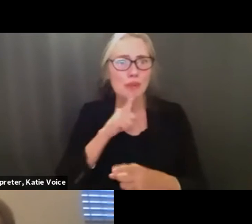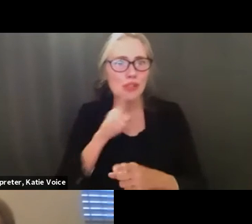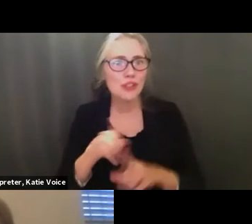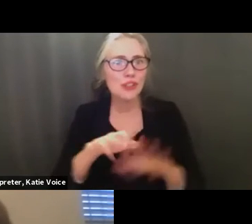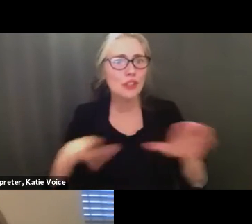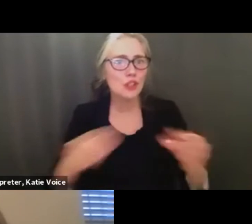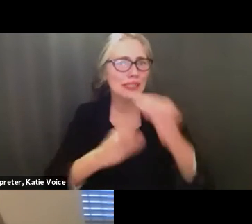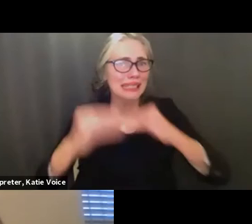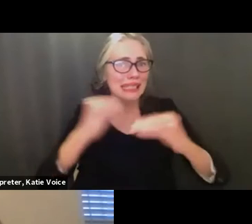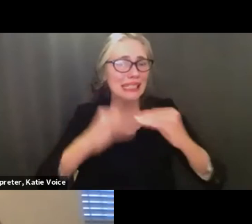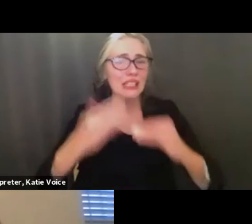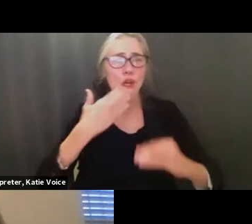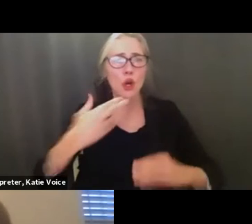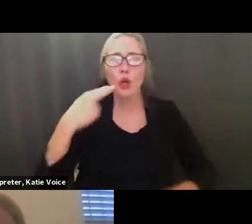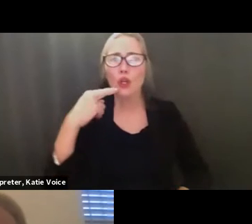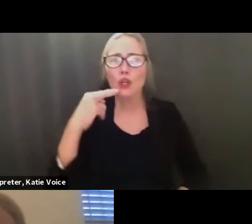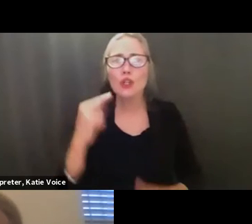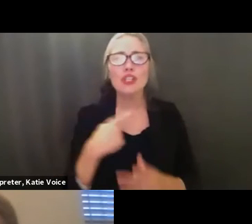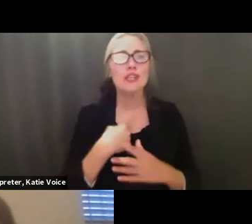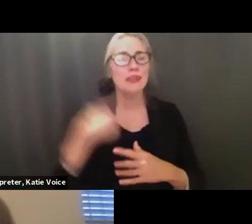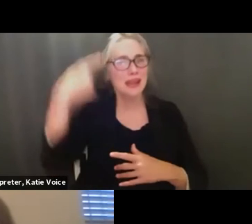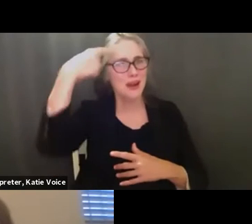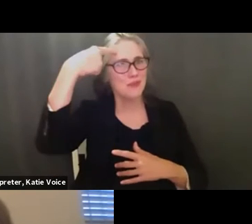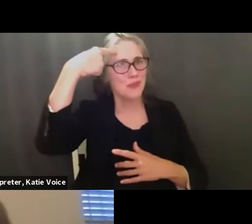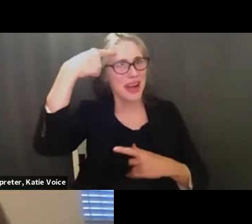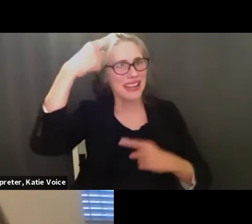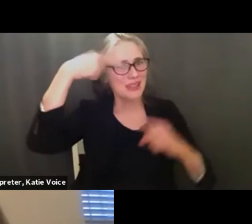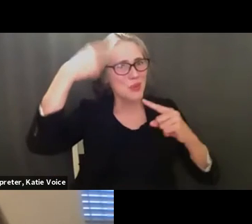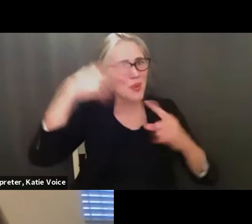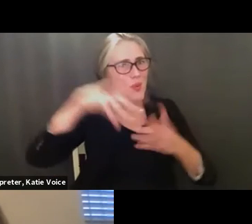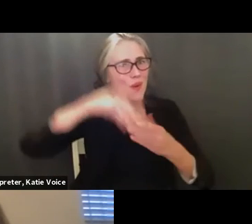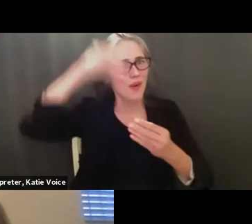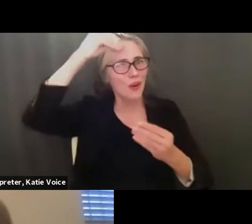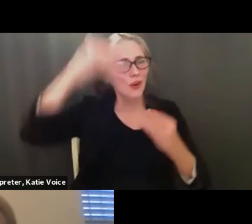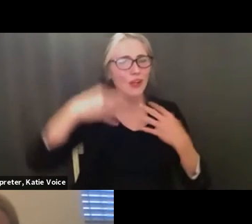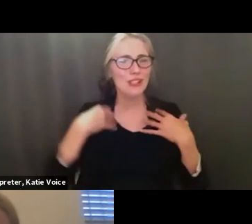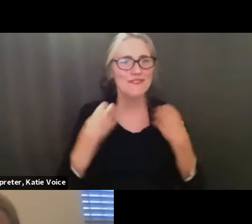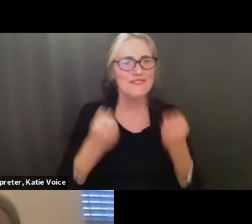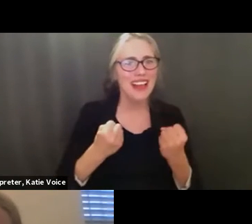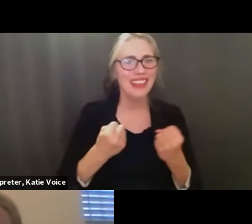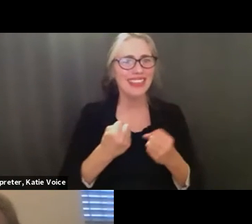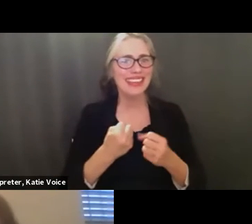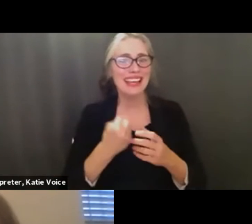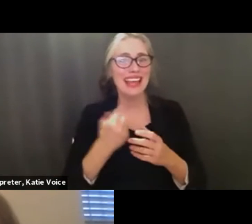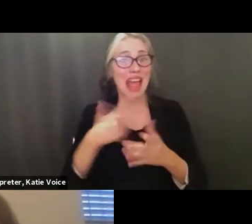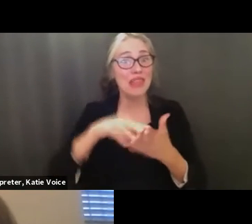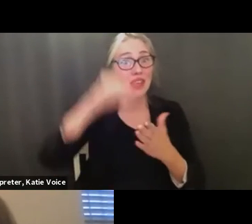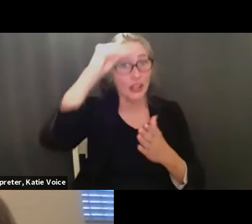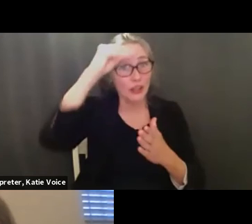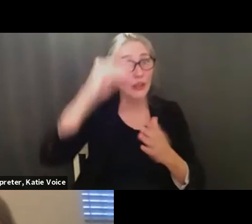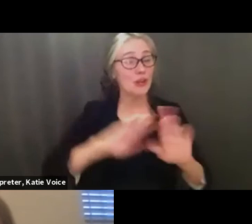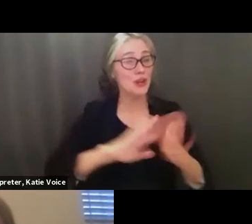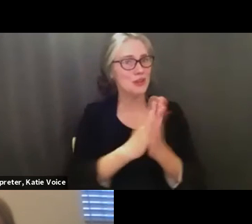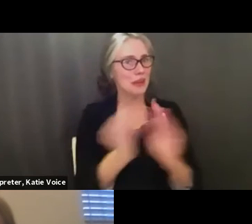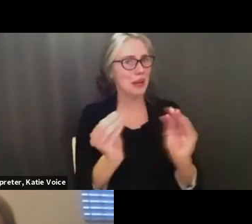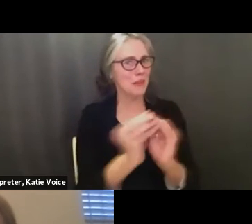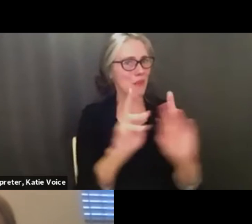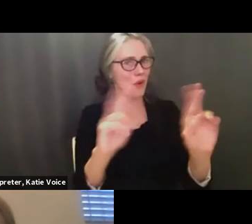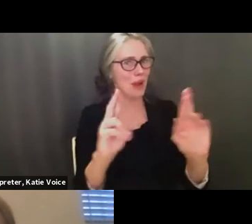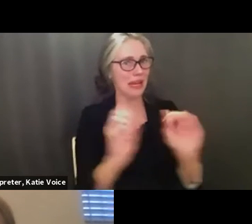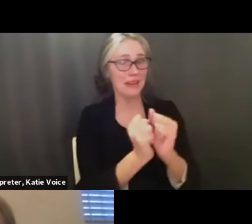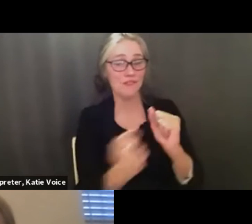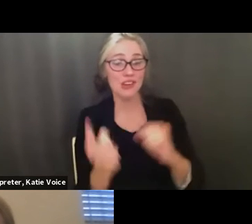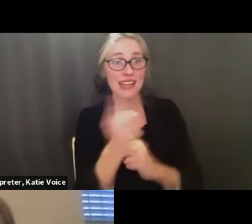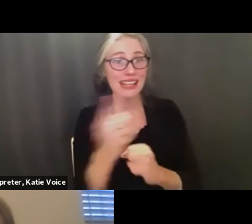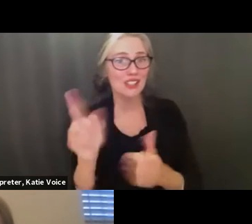verano para asegurar que los niños tengan que comer, para que su cerebro tenga los nutrientes, para poder aprender todo lo que tienen que aprender para